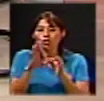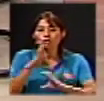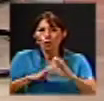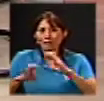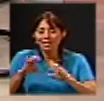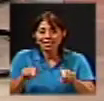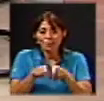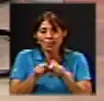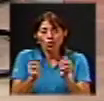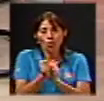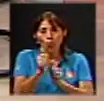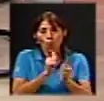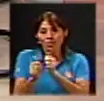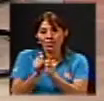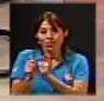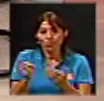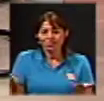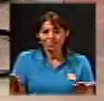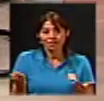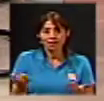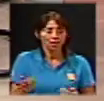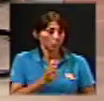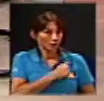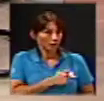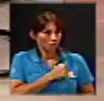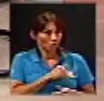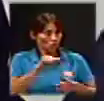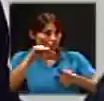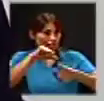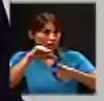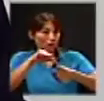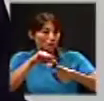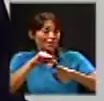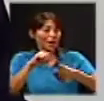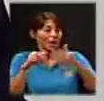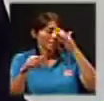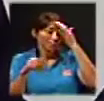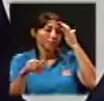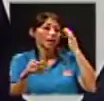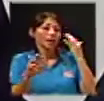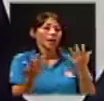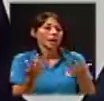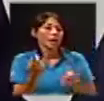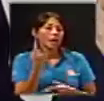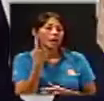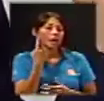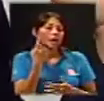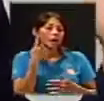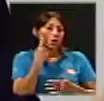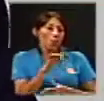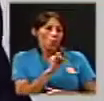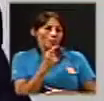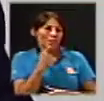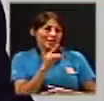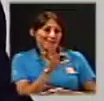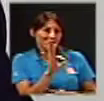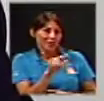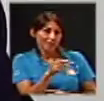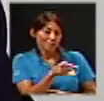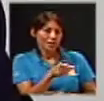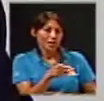de venderle a los otros países. Bueno, pero perdón, en Centroamérica, para volver un poco al marco de lo que decía Felipe,